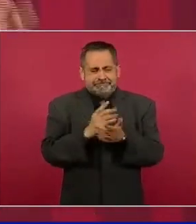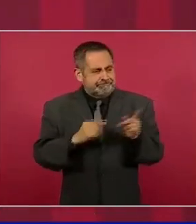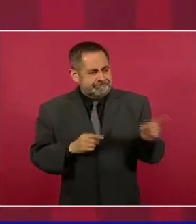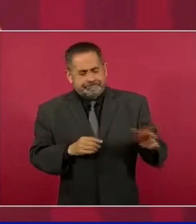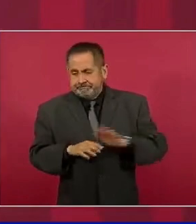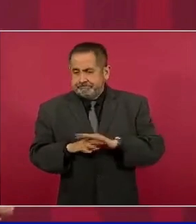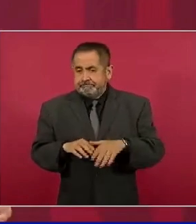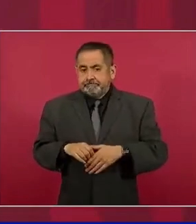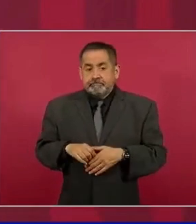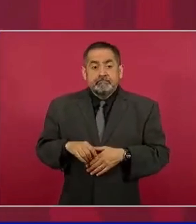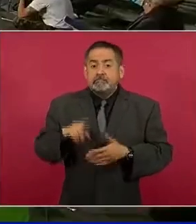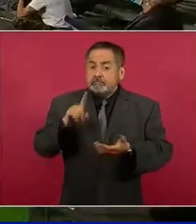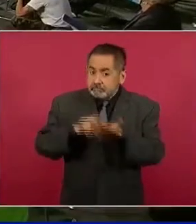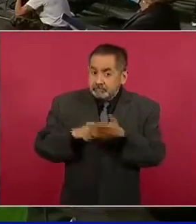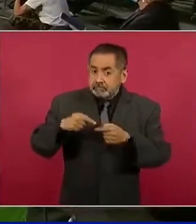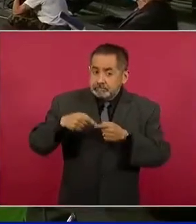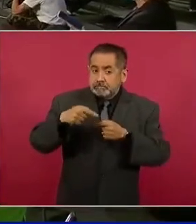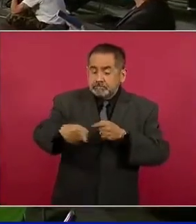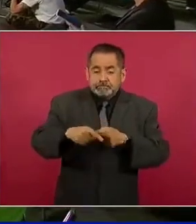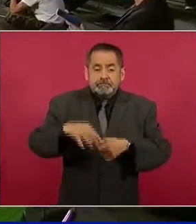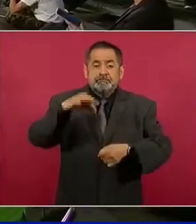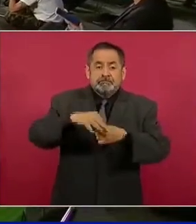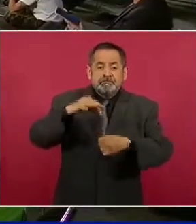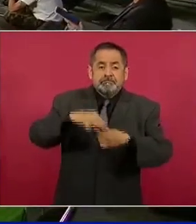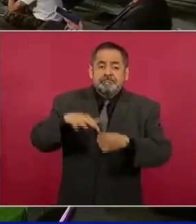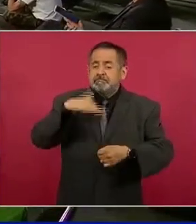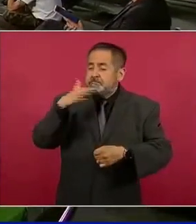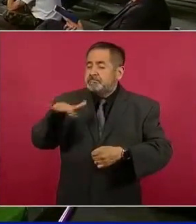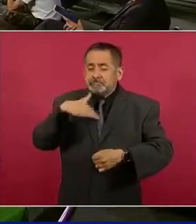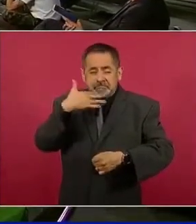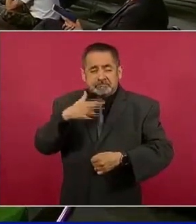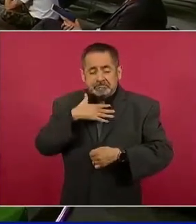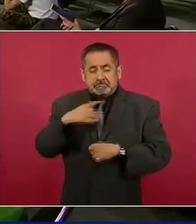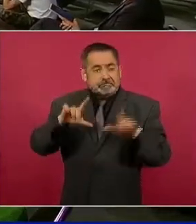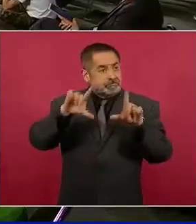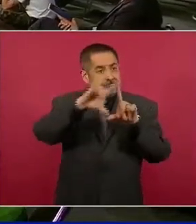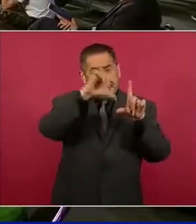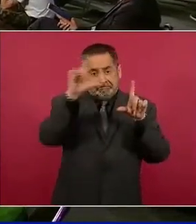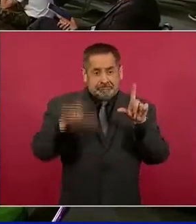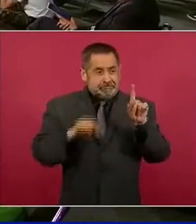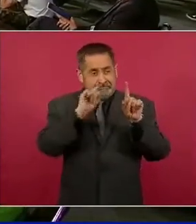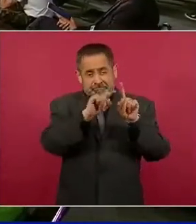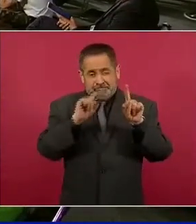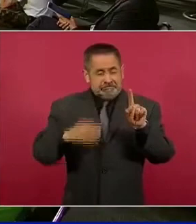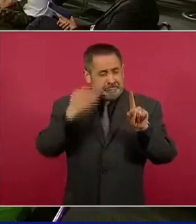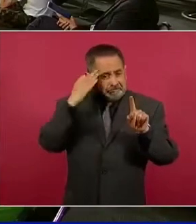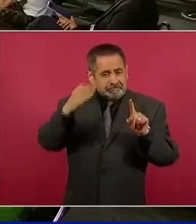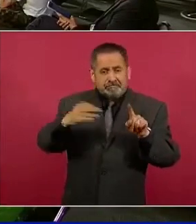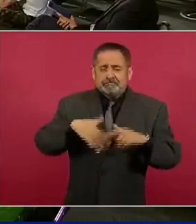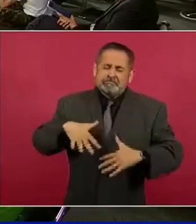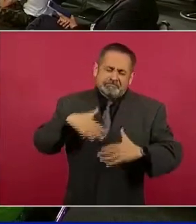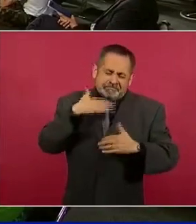Hay fraudes electorales en todos los tiempos,